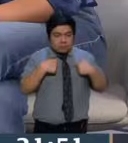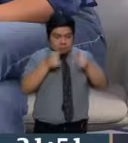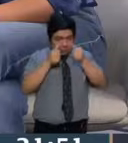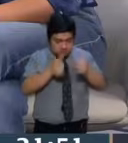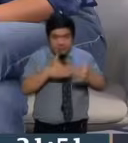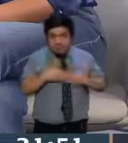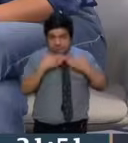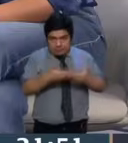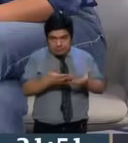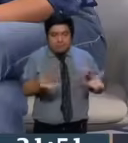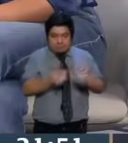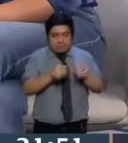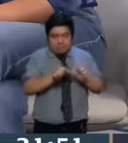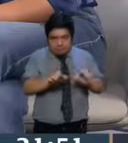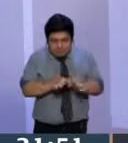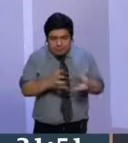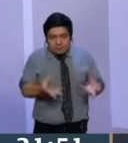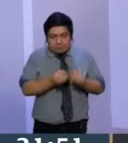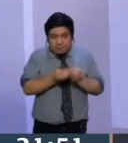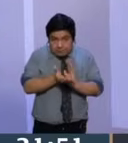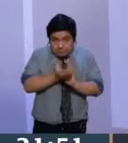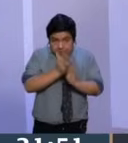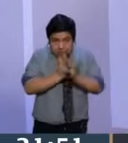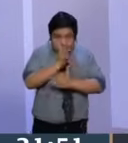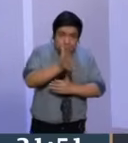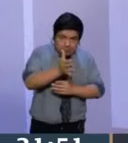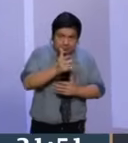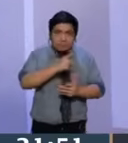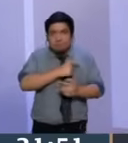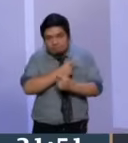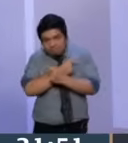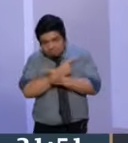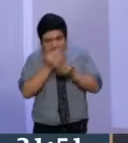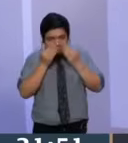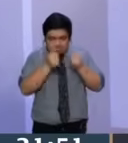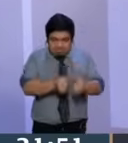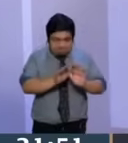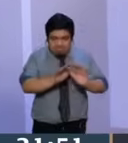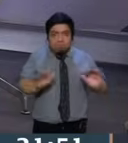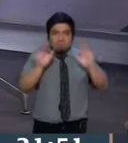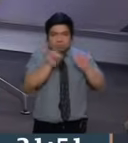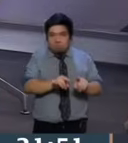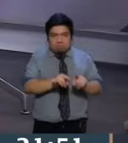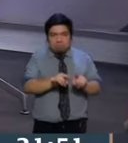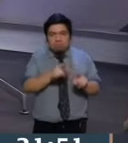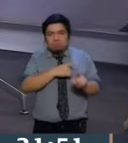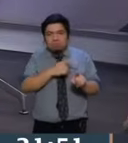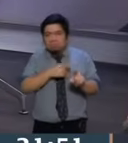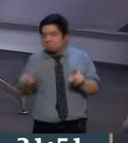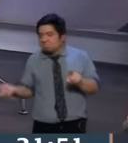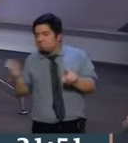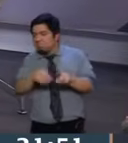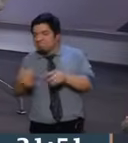construyo y sobre todo al equipo con el que construyo mi dignidad al servicio de eso. De nada sirve que yo la meta en